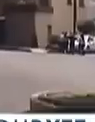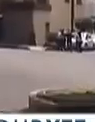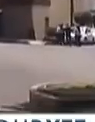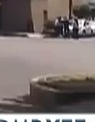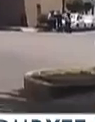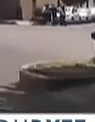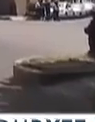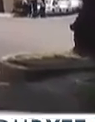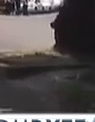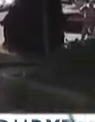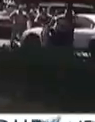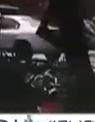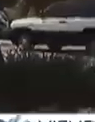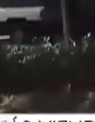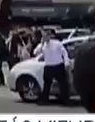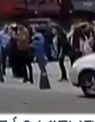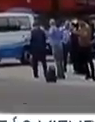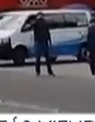no no